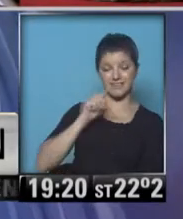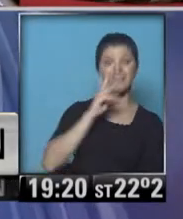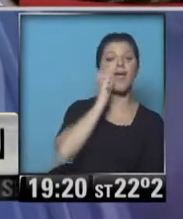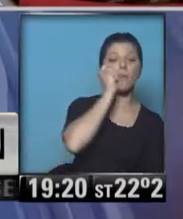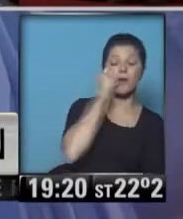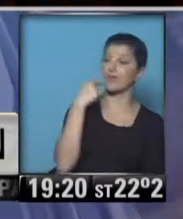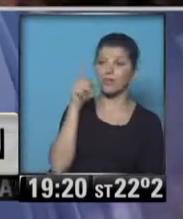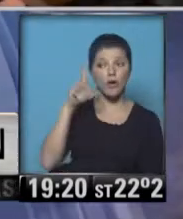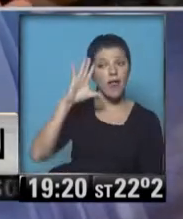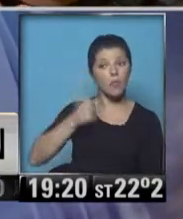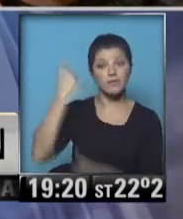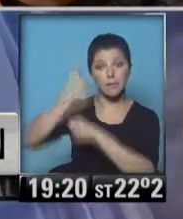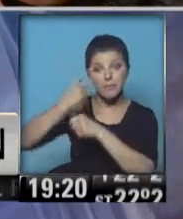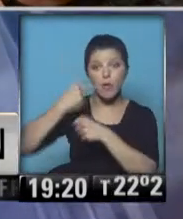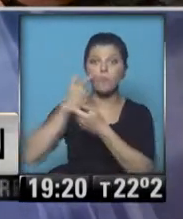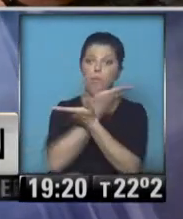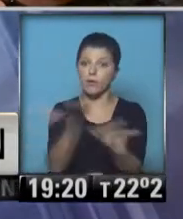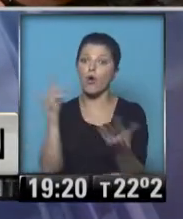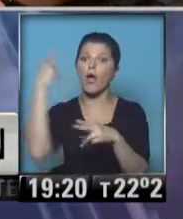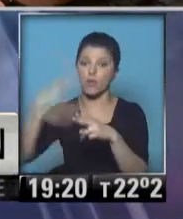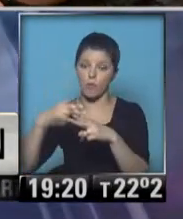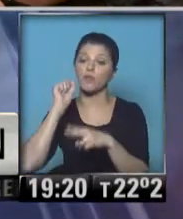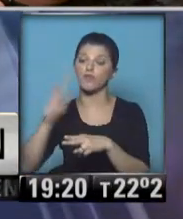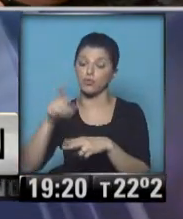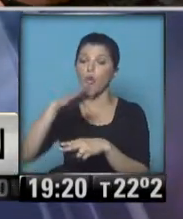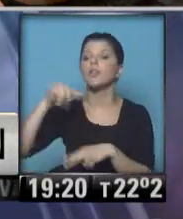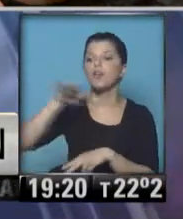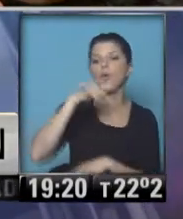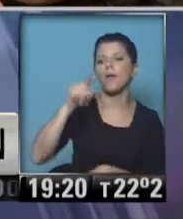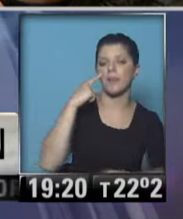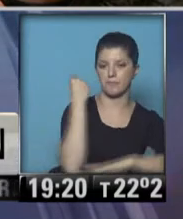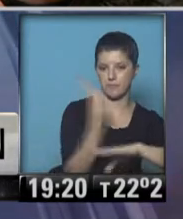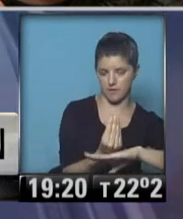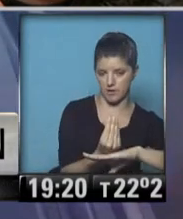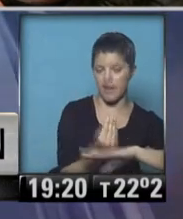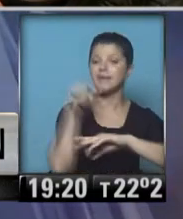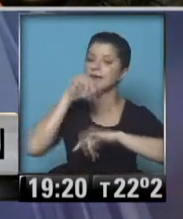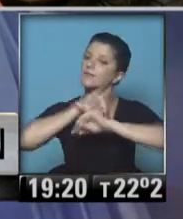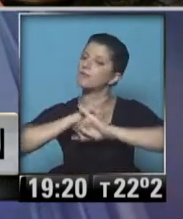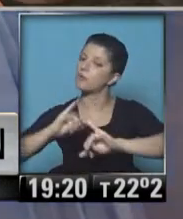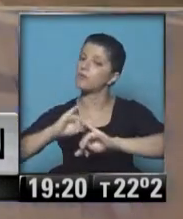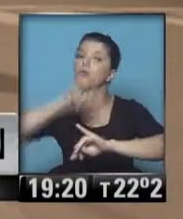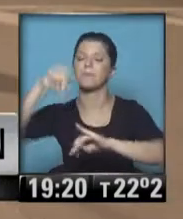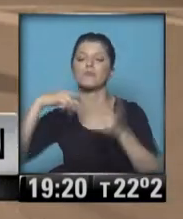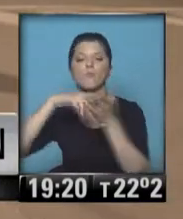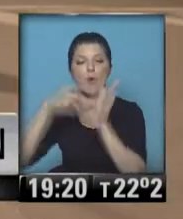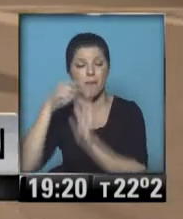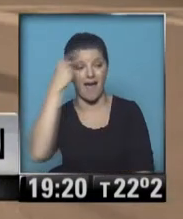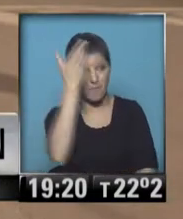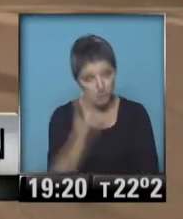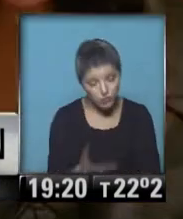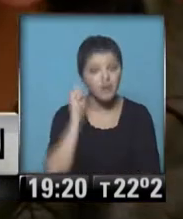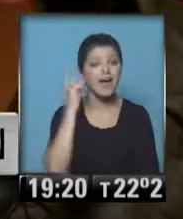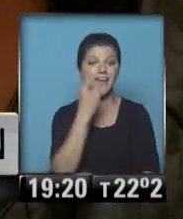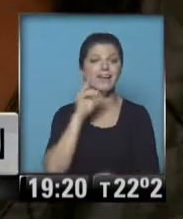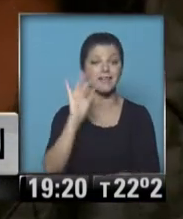que la jueza primero hizo público el nombre de su nieto y la localidad donde vivía y que esa información le trajo problemas a él y también